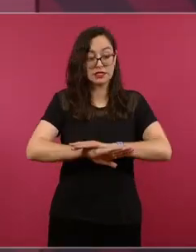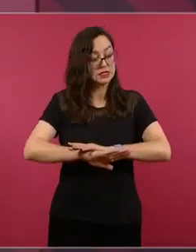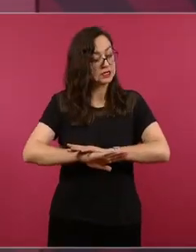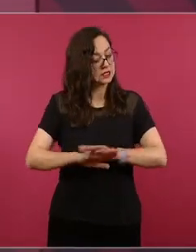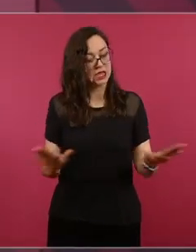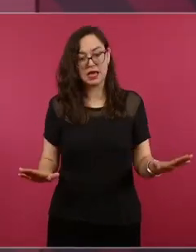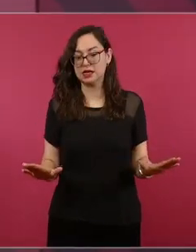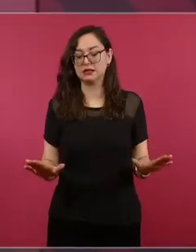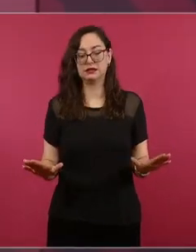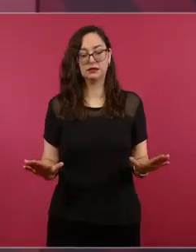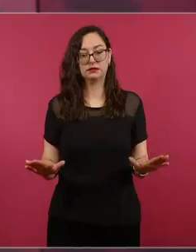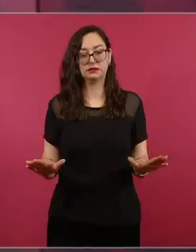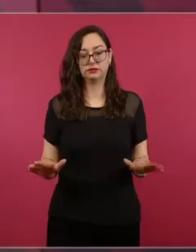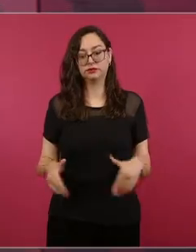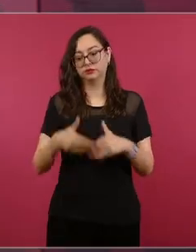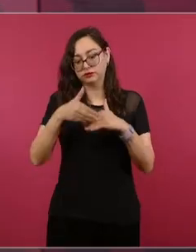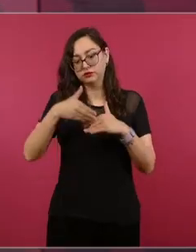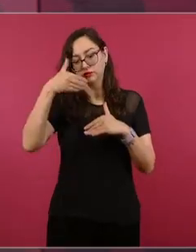A